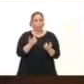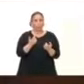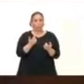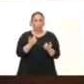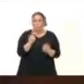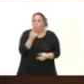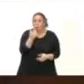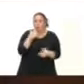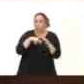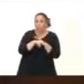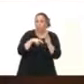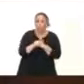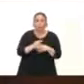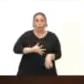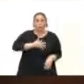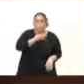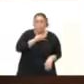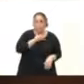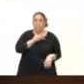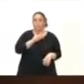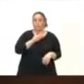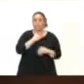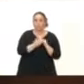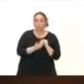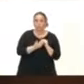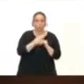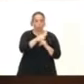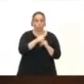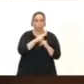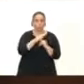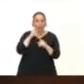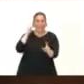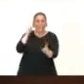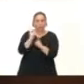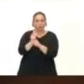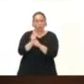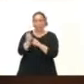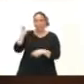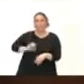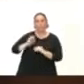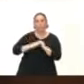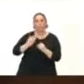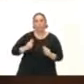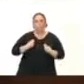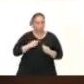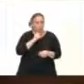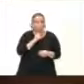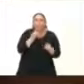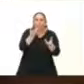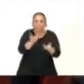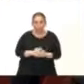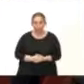a final de mes, ¿cómo les dicen ustedes que votaron en contra del ingreso mínimo vital? ¿Cómo les dicen ustedes